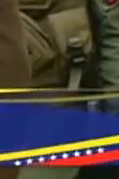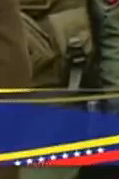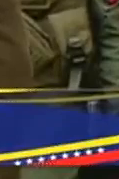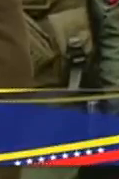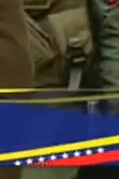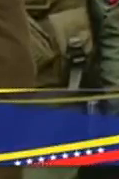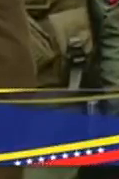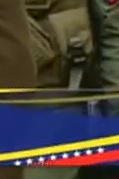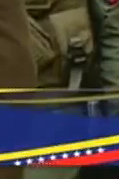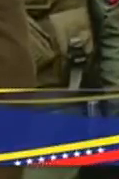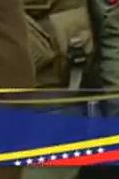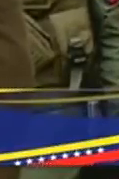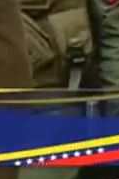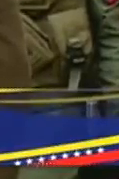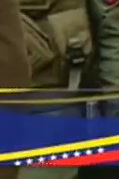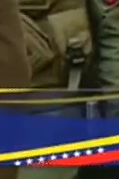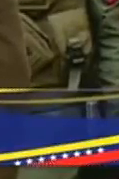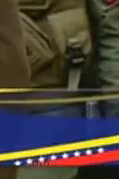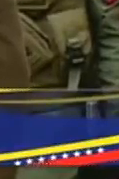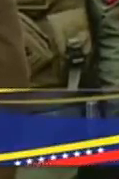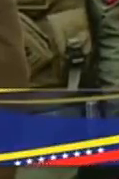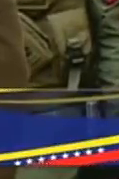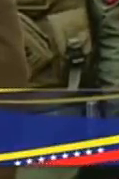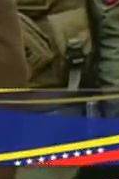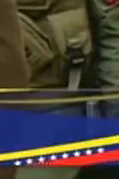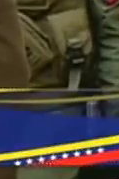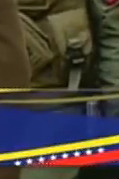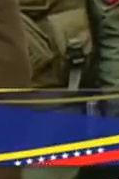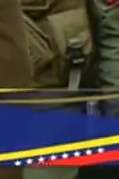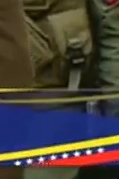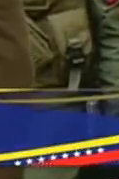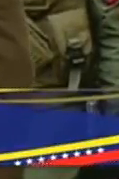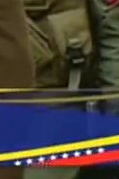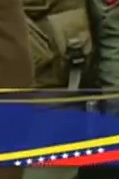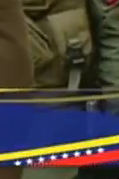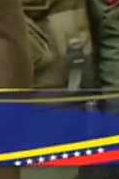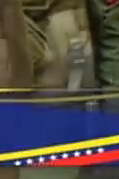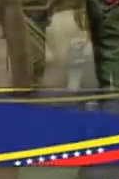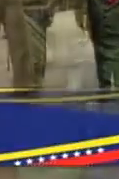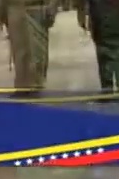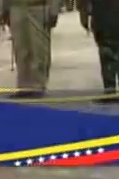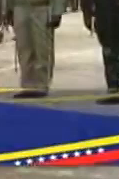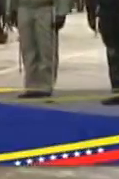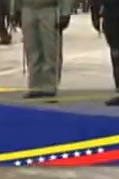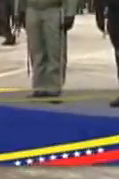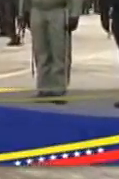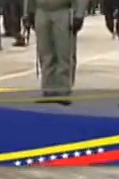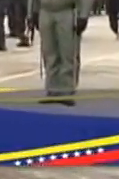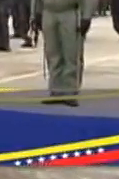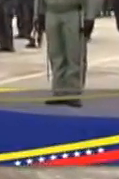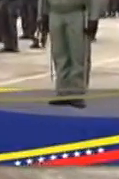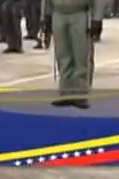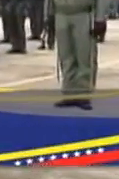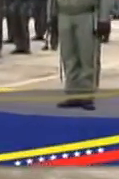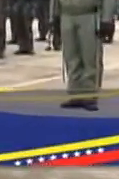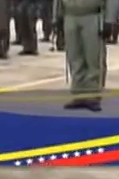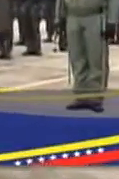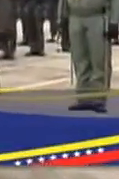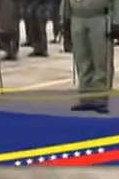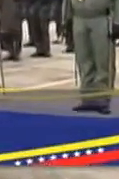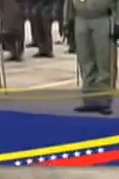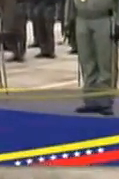venceremos el sol de venezuela nace en el esequibo independencia un hada leales siempre